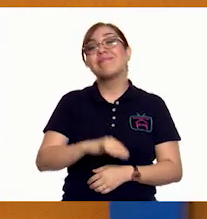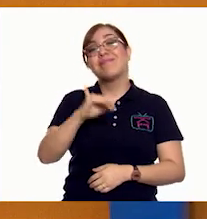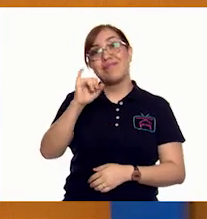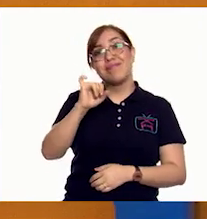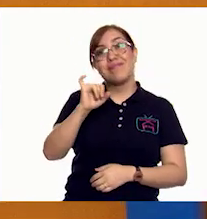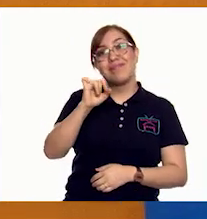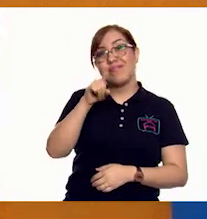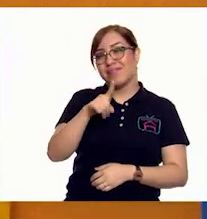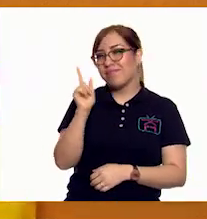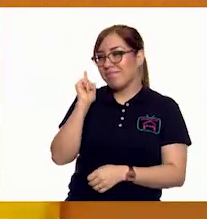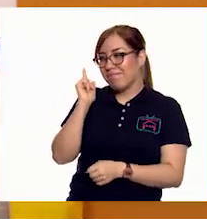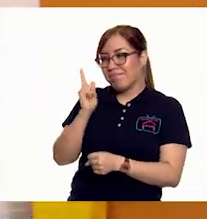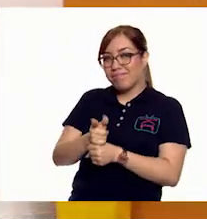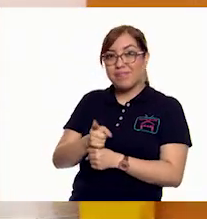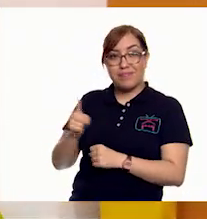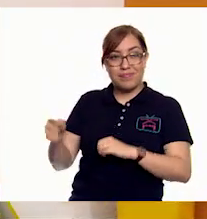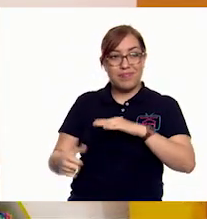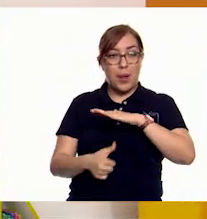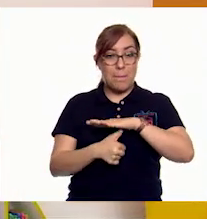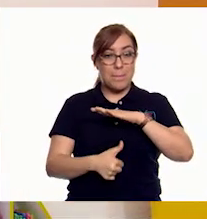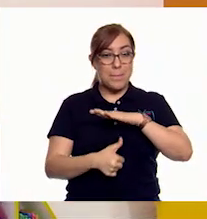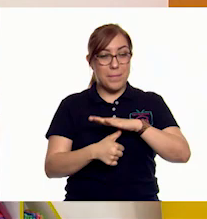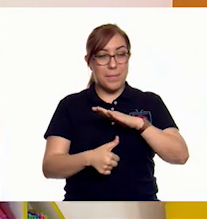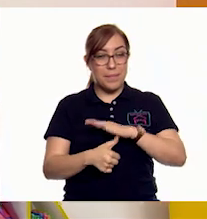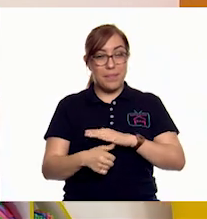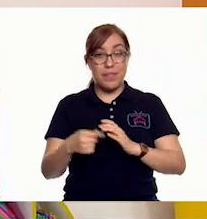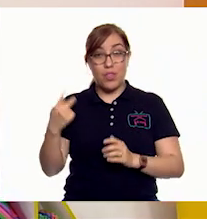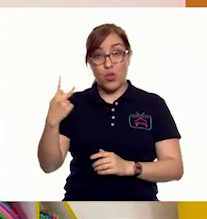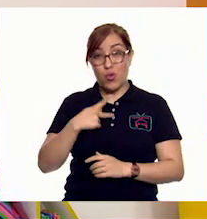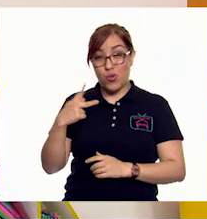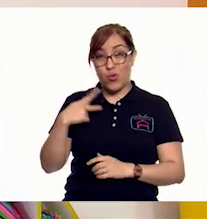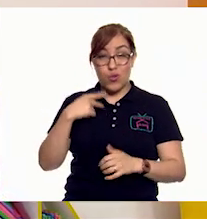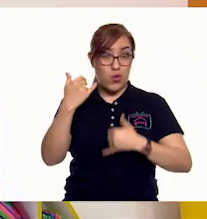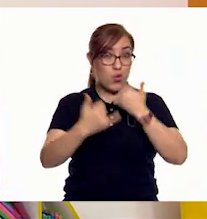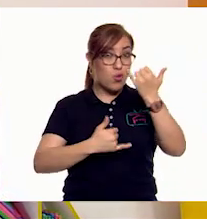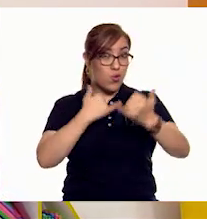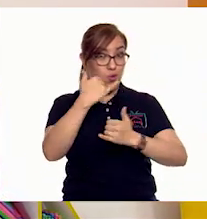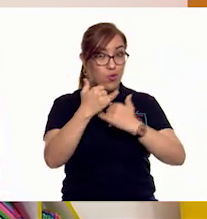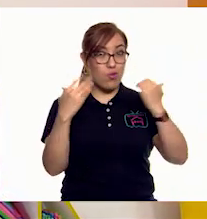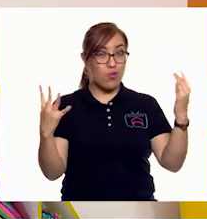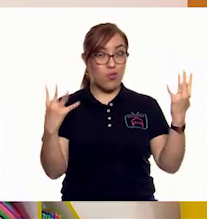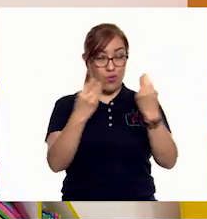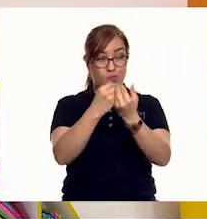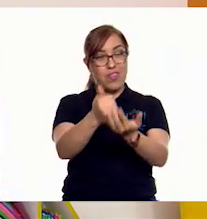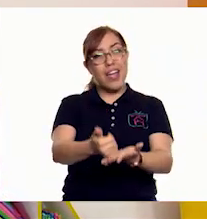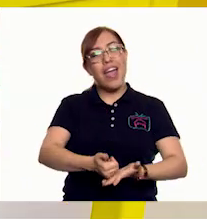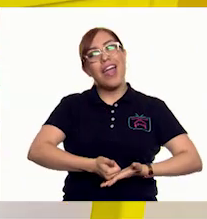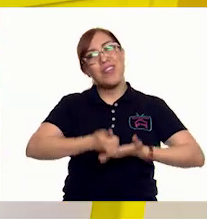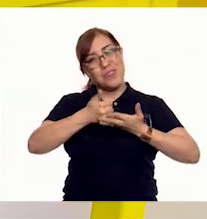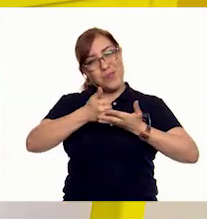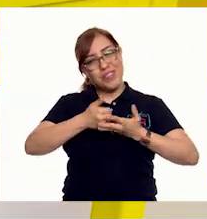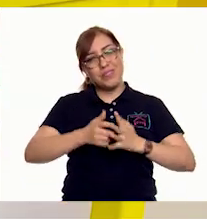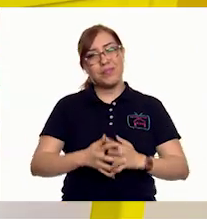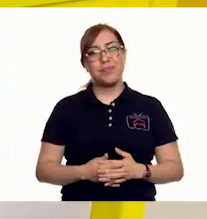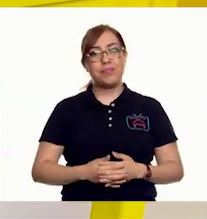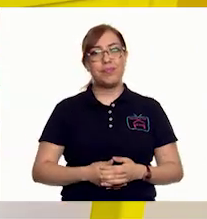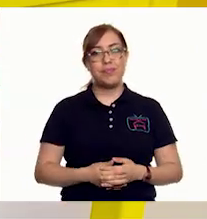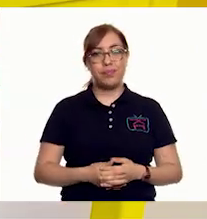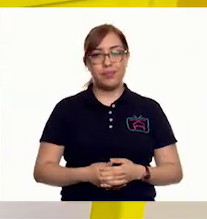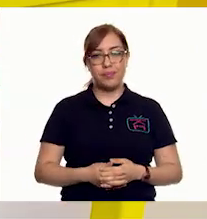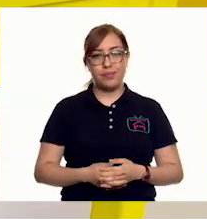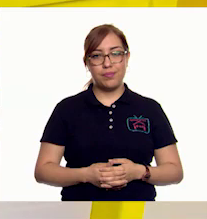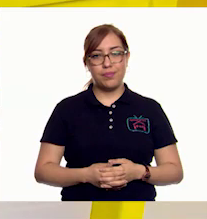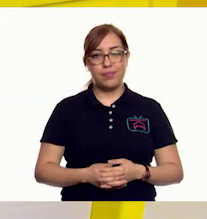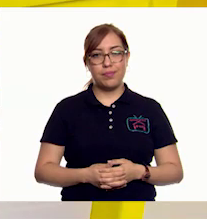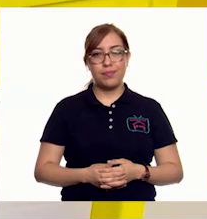cuenta, aquí en esta mesa, Pilar y yo vamos a jugar lotería, pero con ayuda de ustedes, ya que está marcado cada una